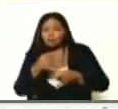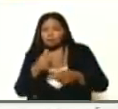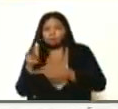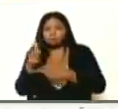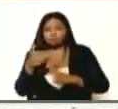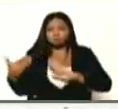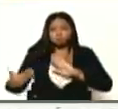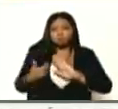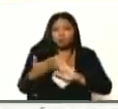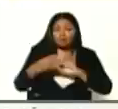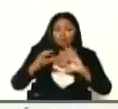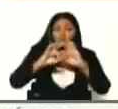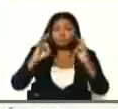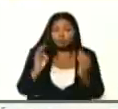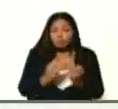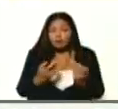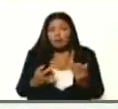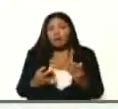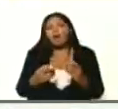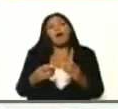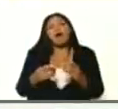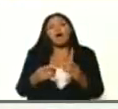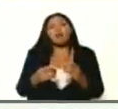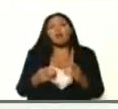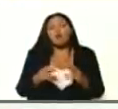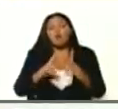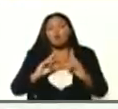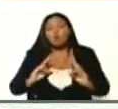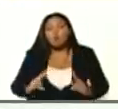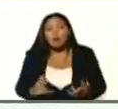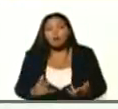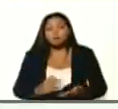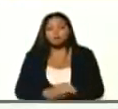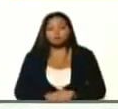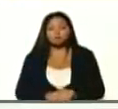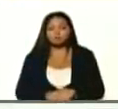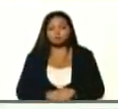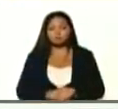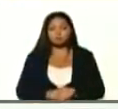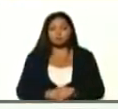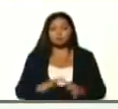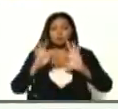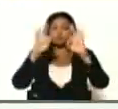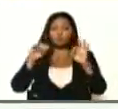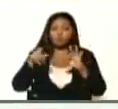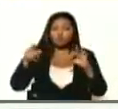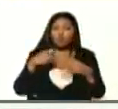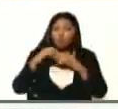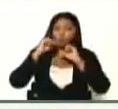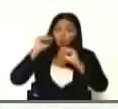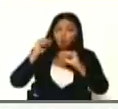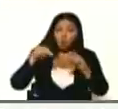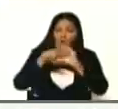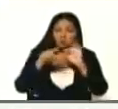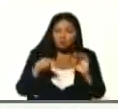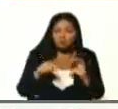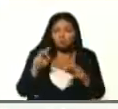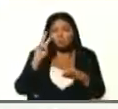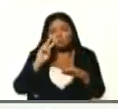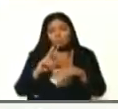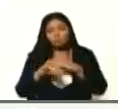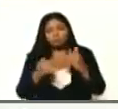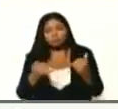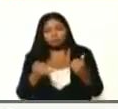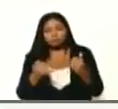atentan de manera masiva, obviamente, cuando usted logra observar el